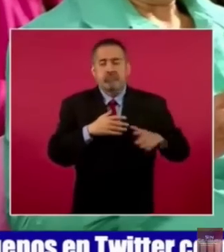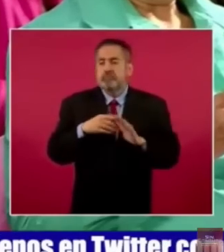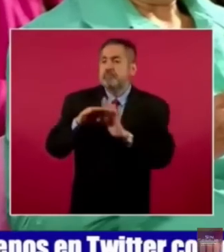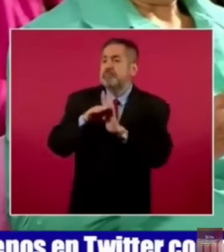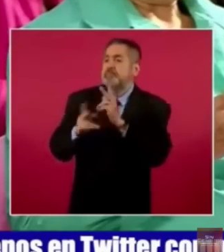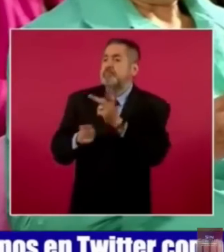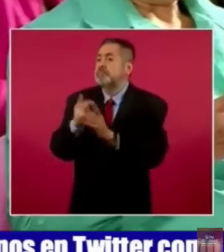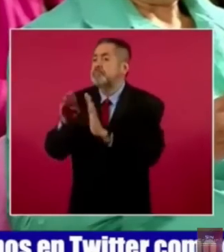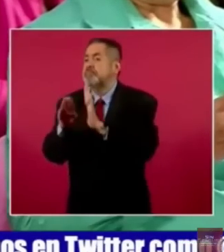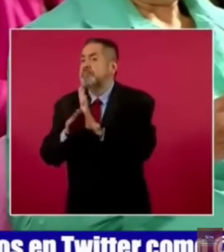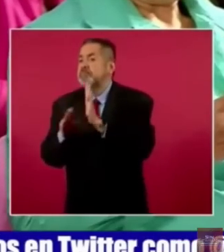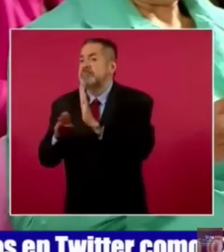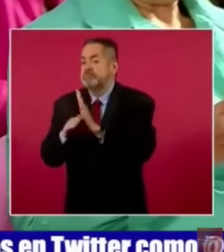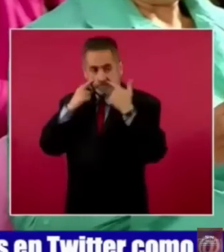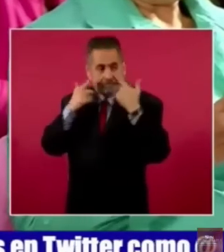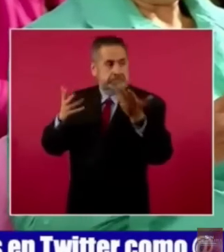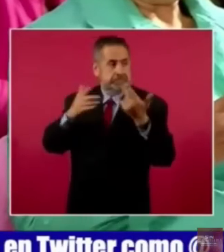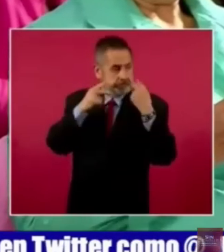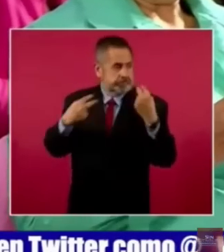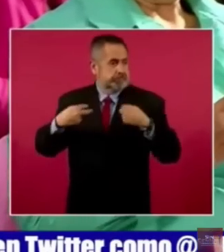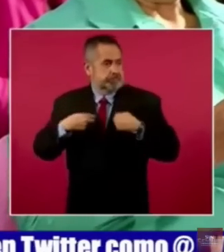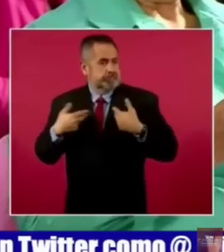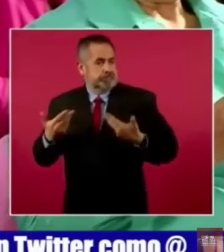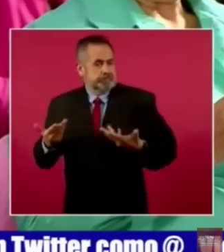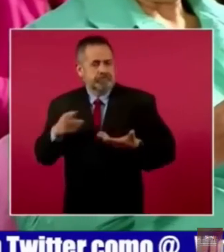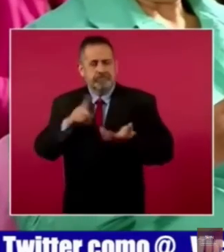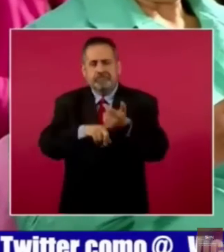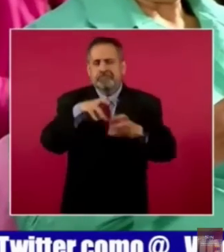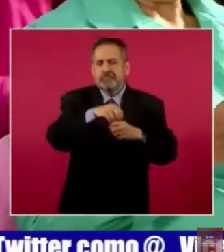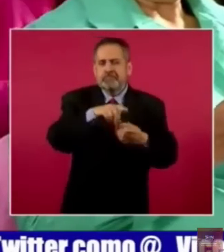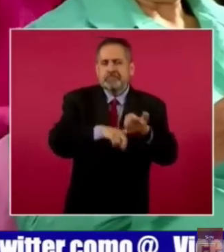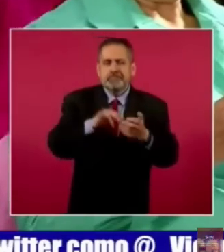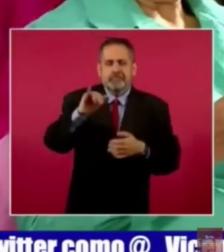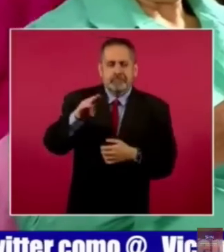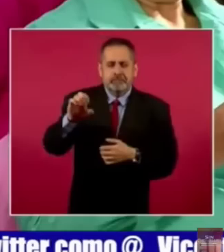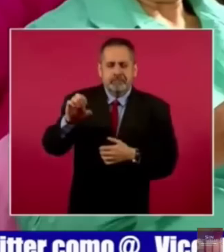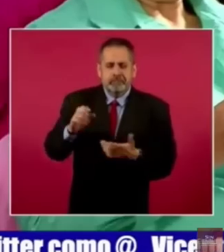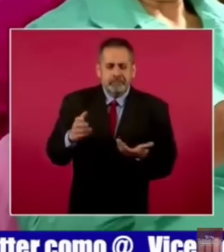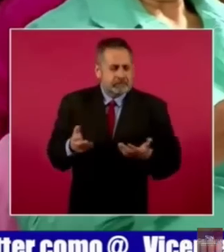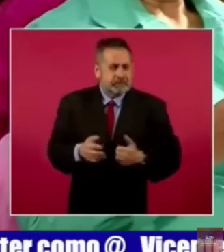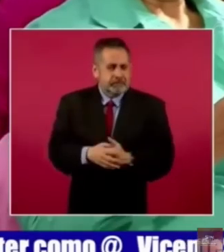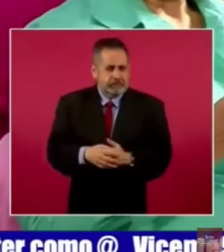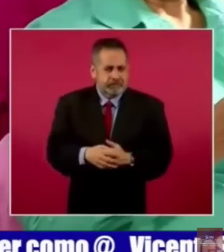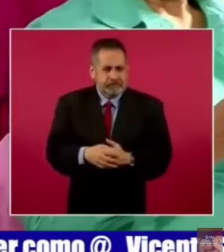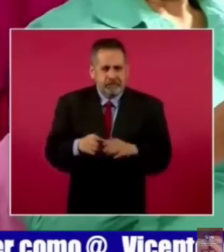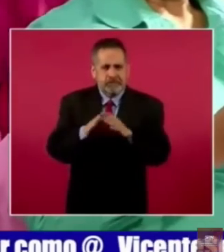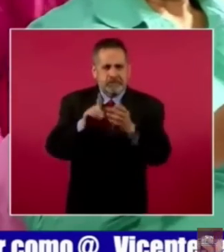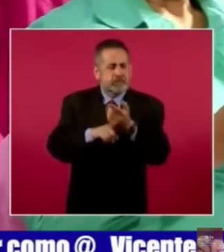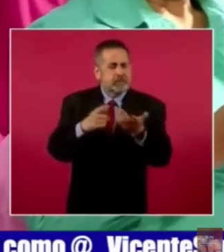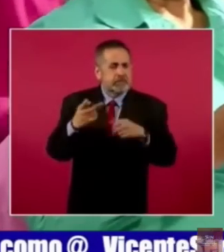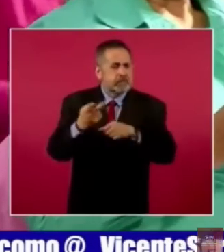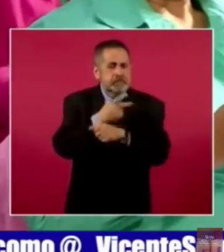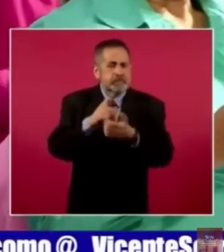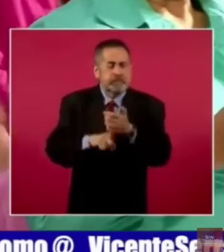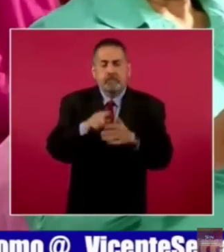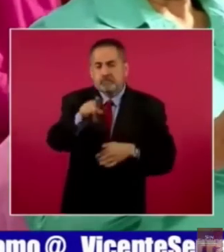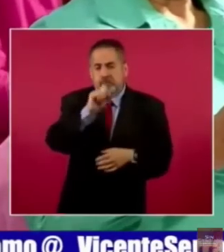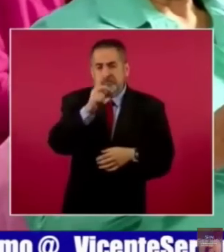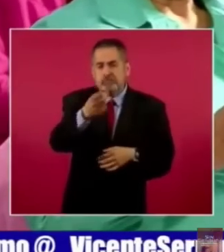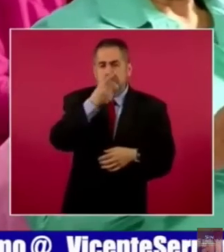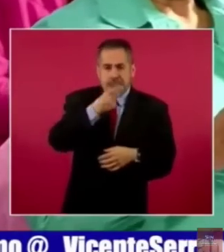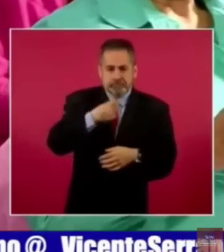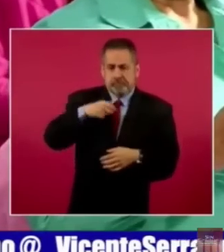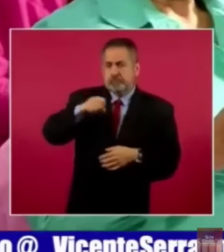contratado dentro del Instituto Nacional Electoral. ¿Usted vería que se está haciendo así? Porque bueno, también usted nos ha presentado